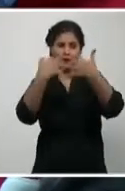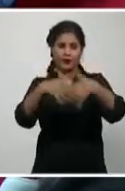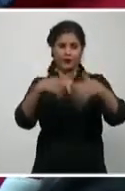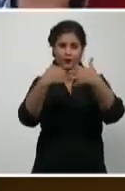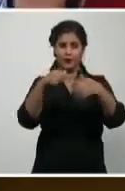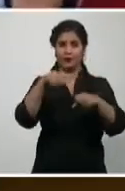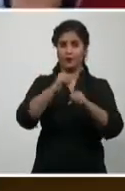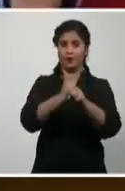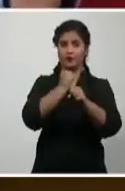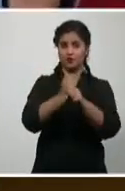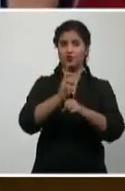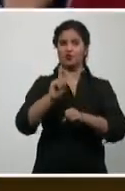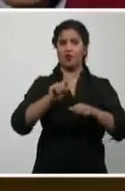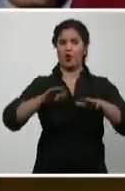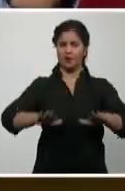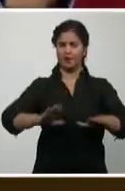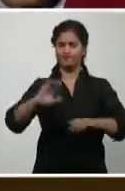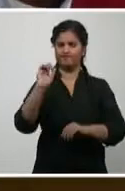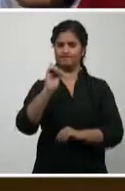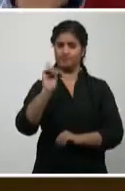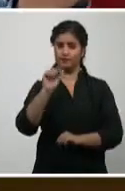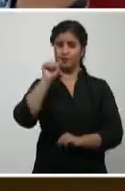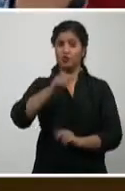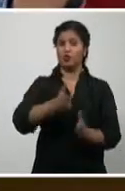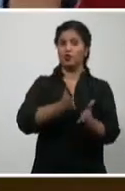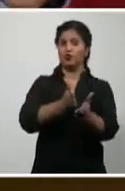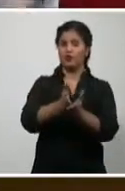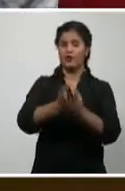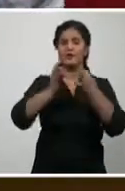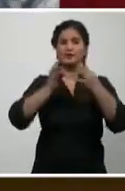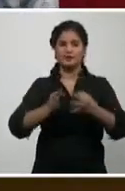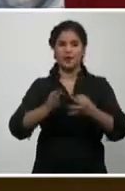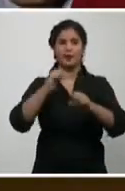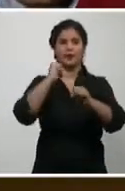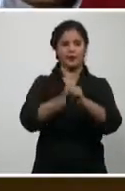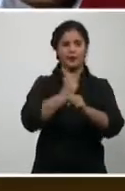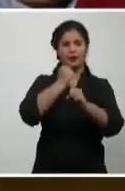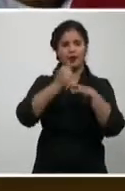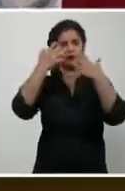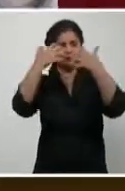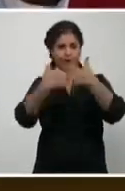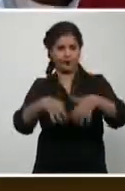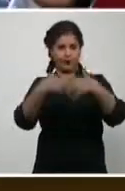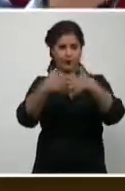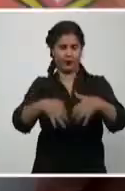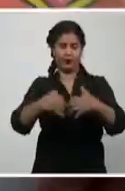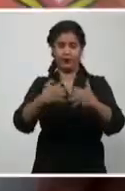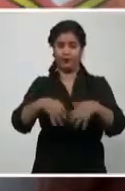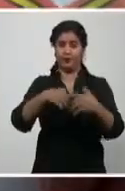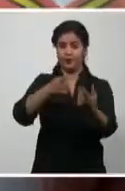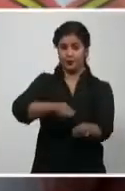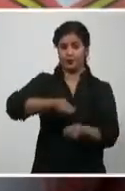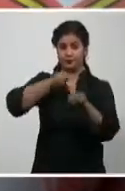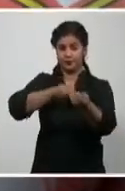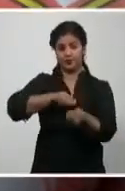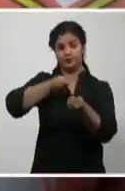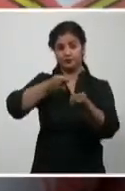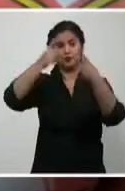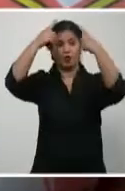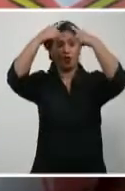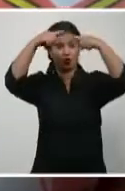nutre, conforma la capacidad, la posibilidad financiera del país. Por lo tanto, hay